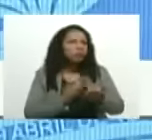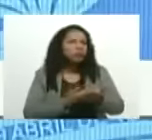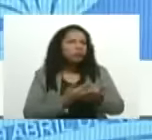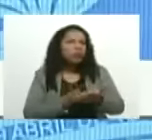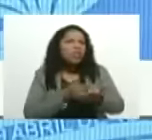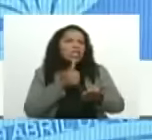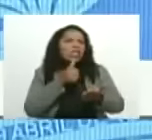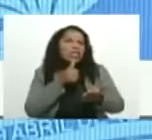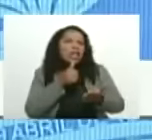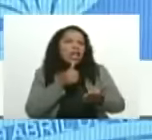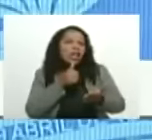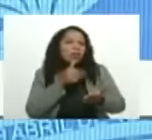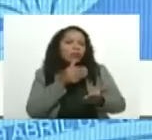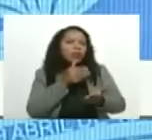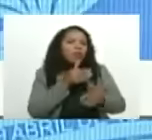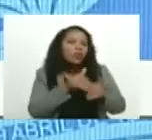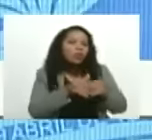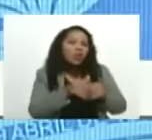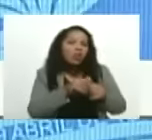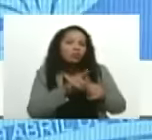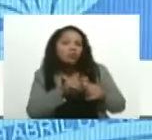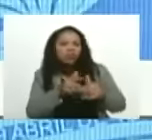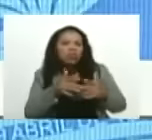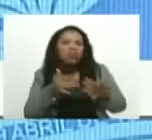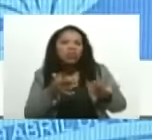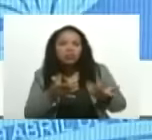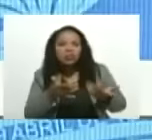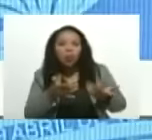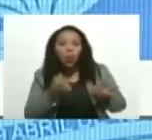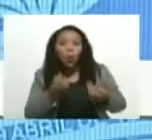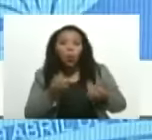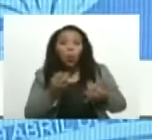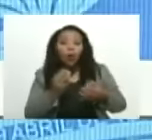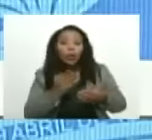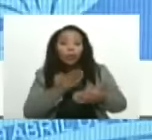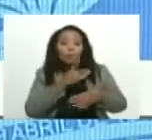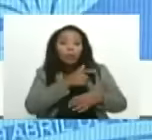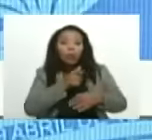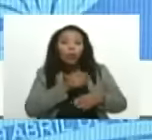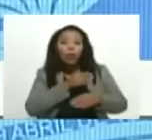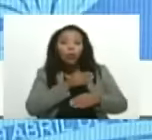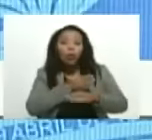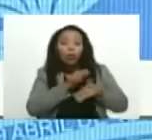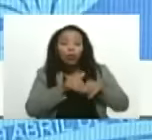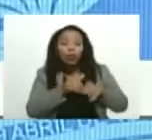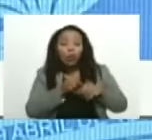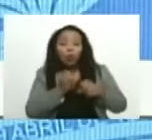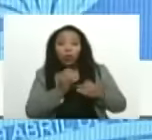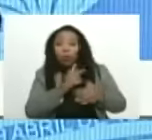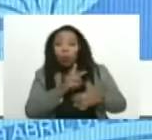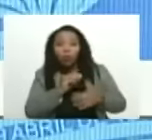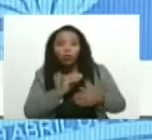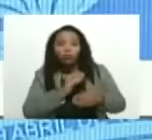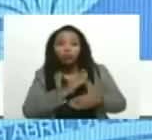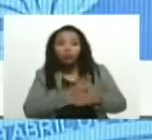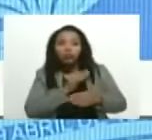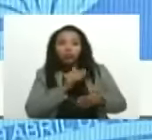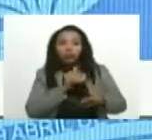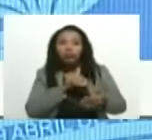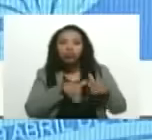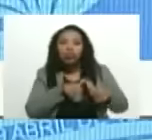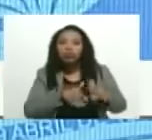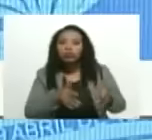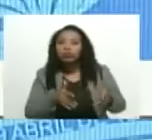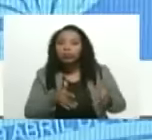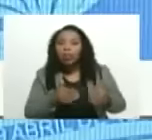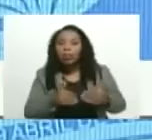quién fue a votar y quién no fue a votar? ¿Cómo certificas tú cuántos fueron a votar y cuántos no fueron a votar?